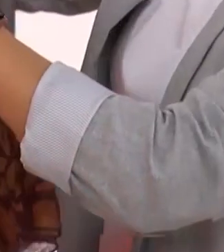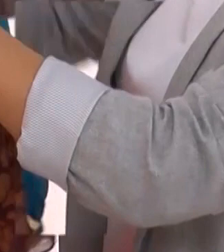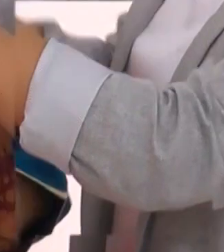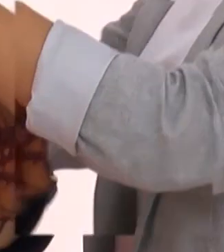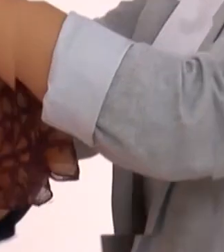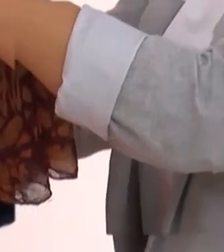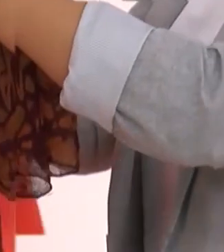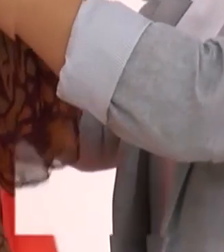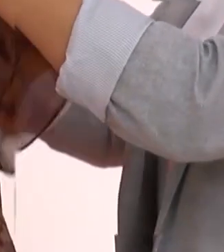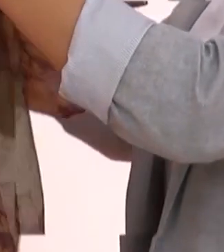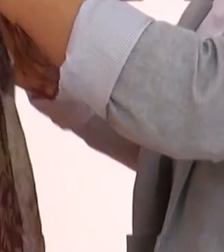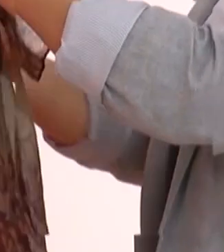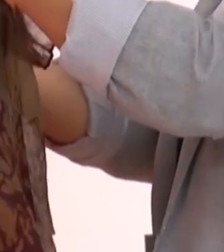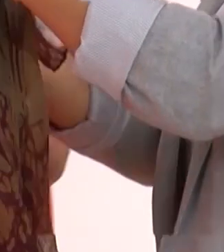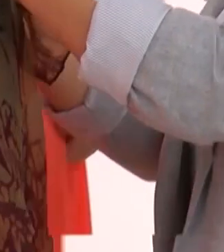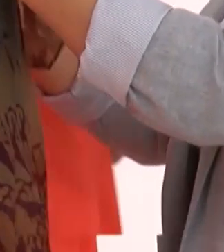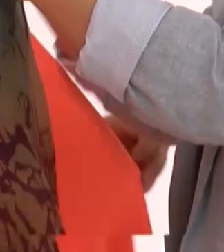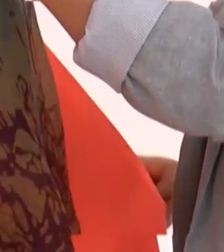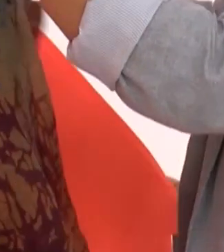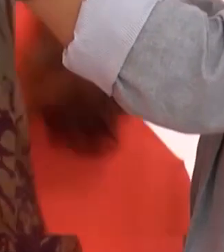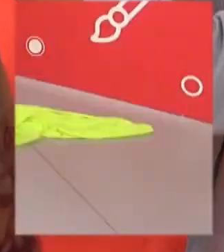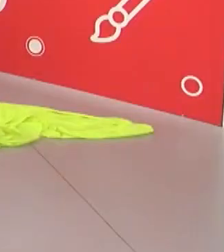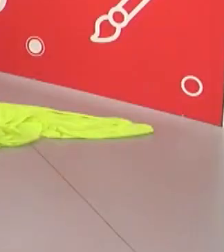Ponemos esto por aquí.